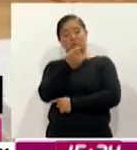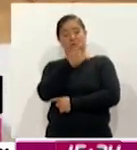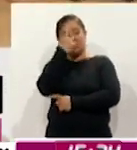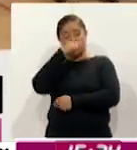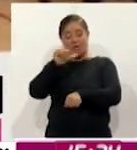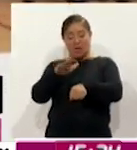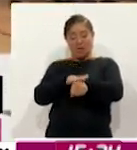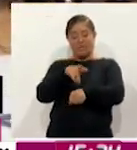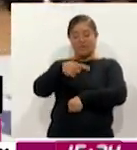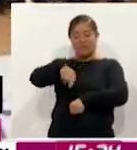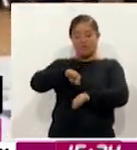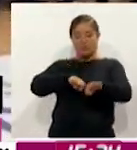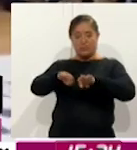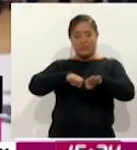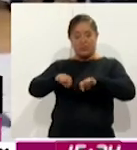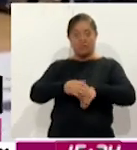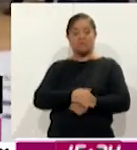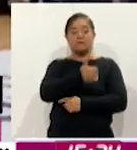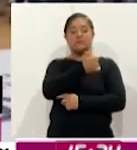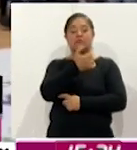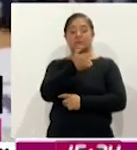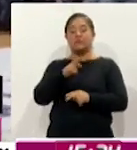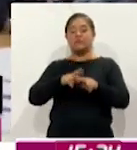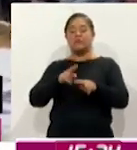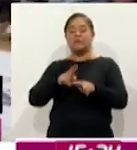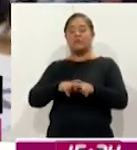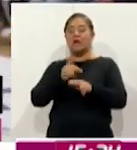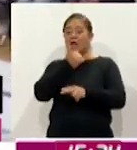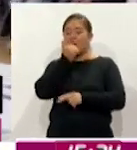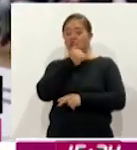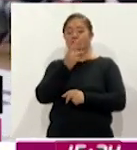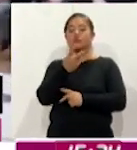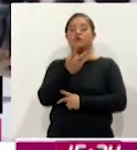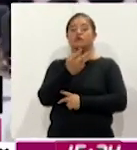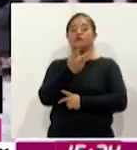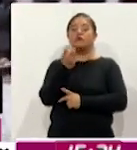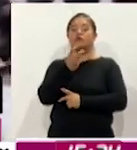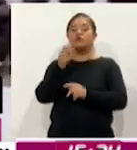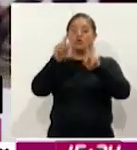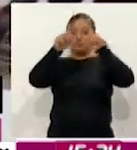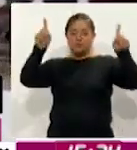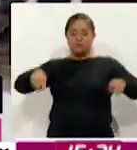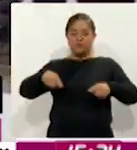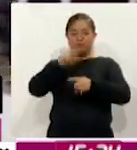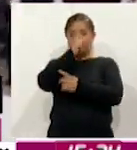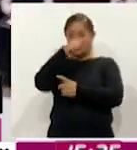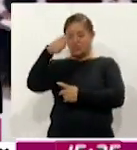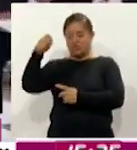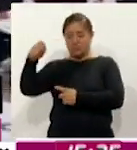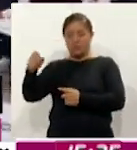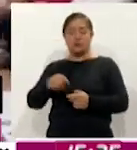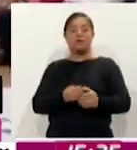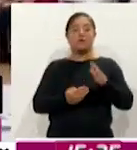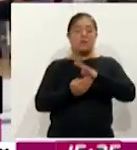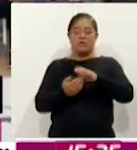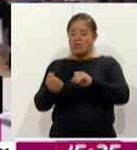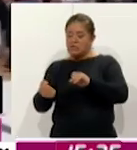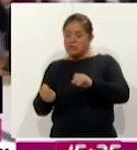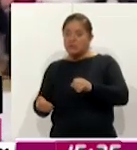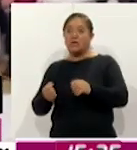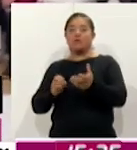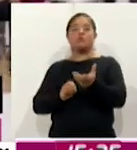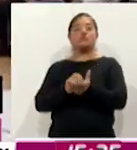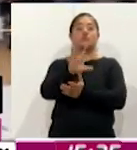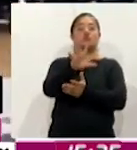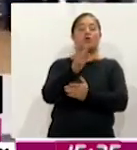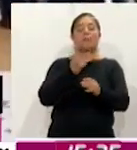para trabajadores de los planteles, 600 butacas, 200 pizarrones, escritorios, proyectores, sillones, material